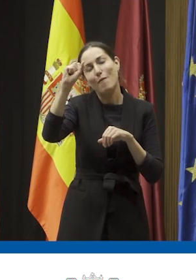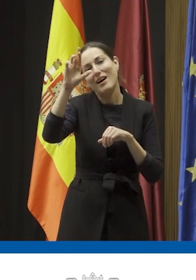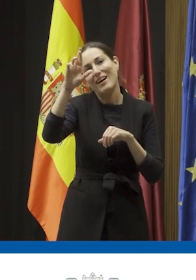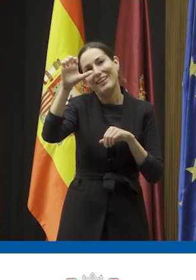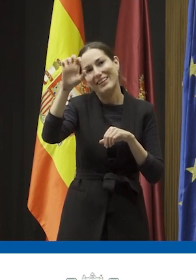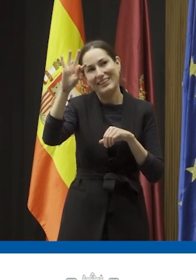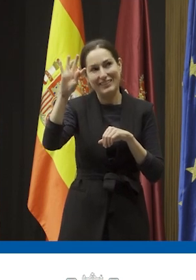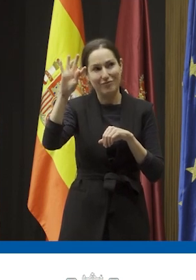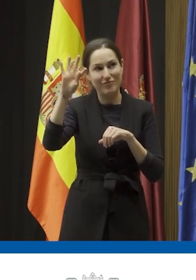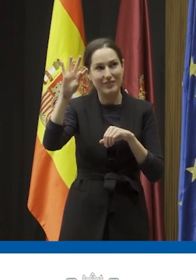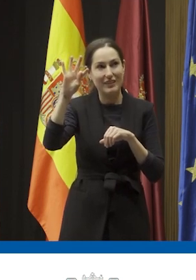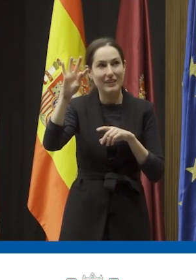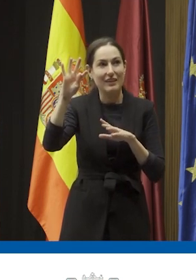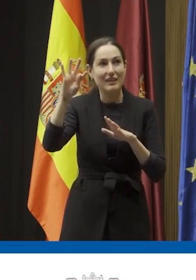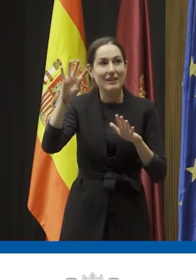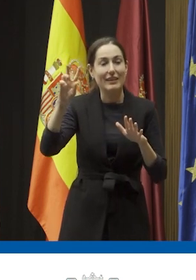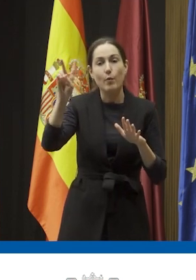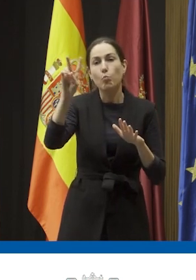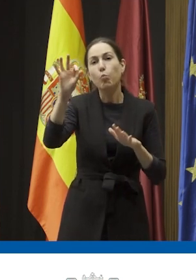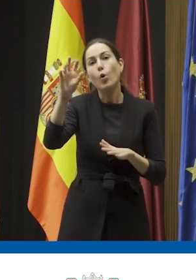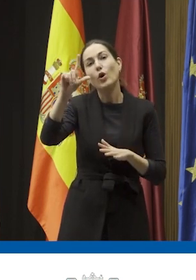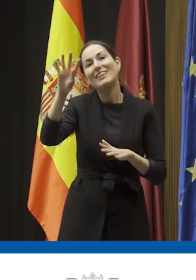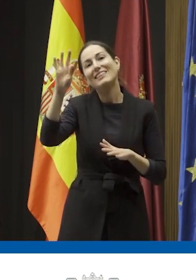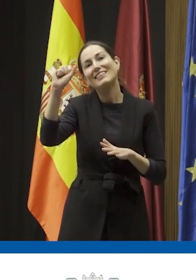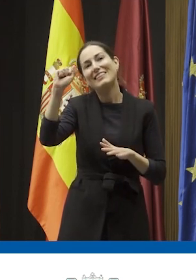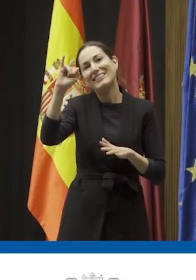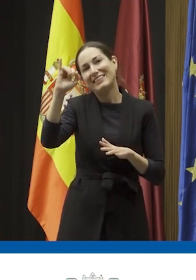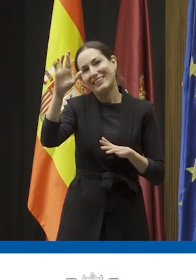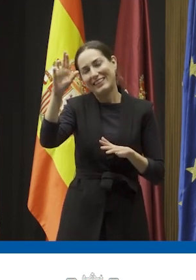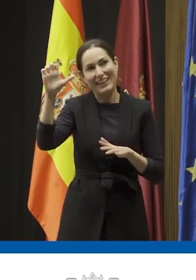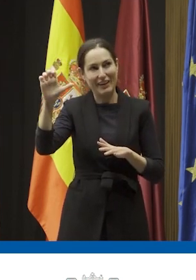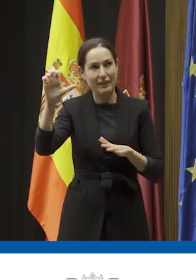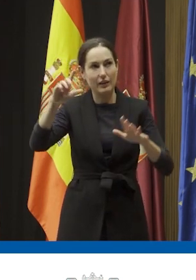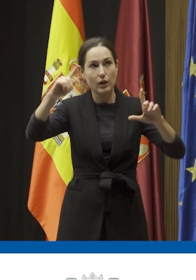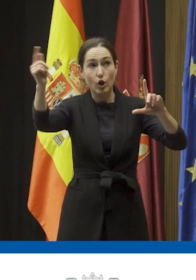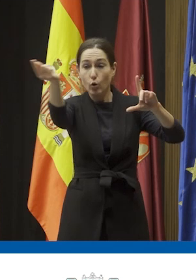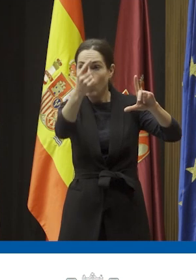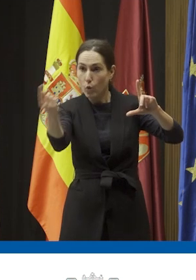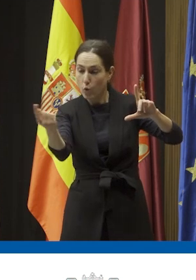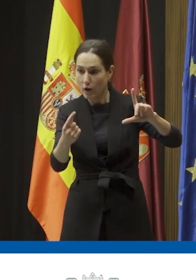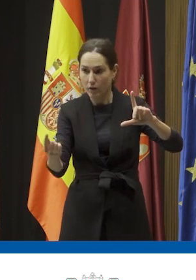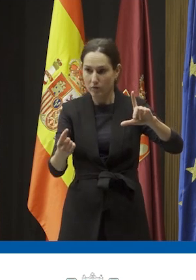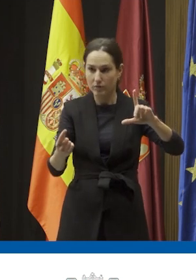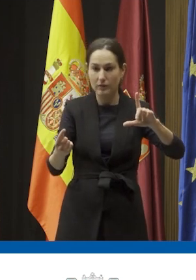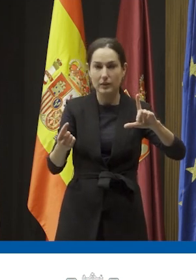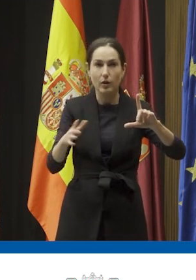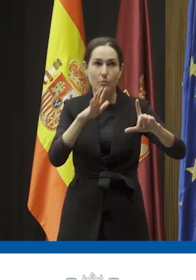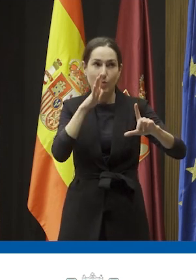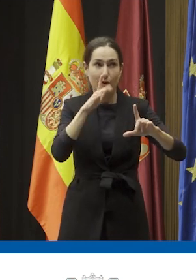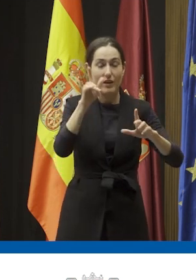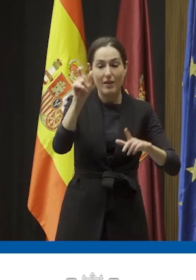Toulouse-Lautrec. Y en una ocasión, o varias, le hizo este cuadro que ven por acá, que es el cirujano